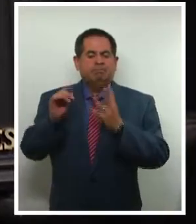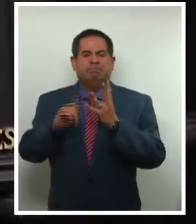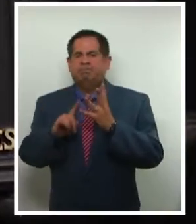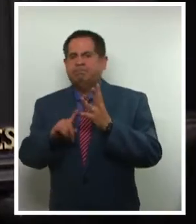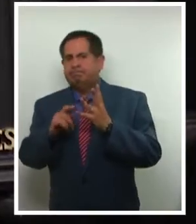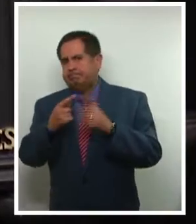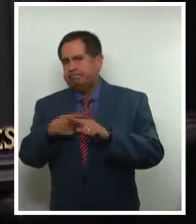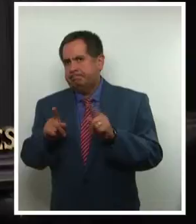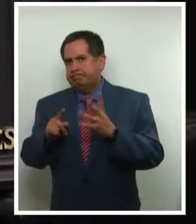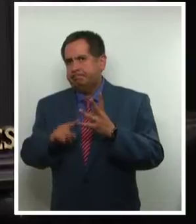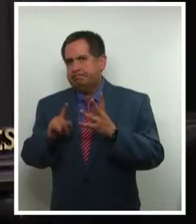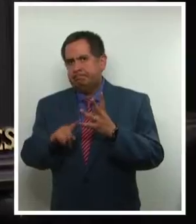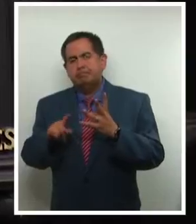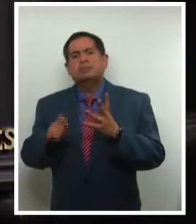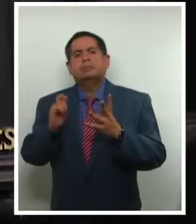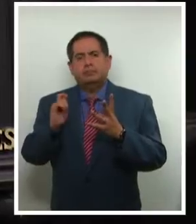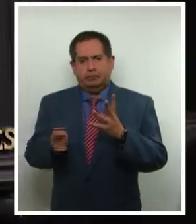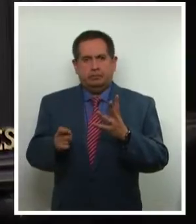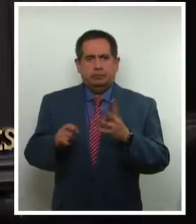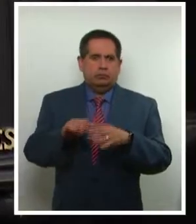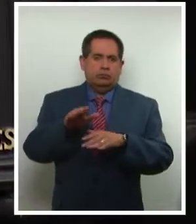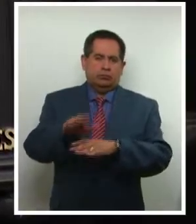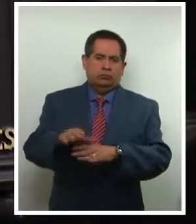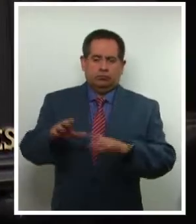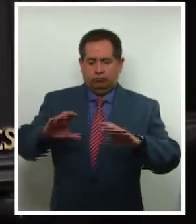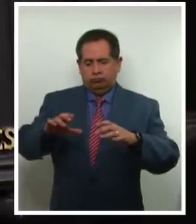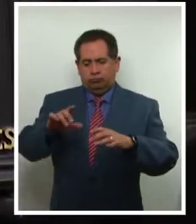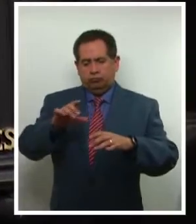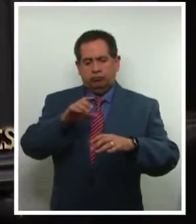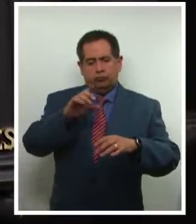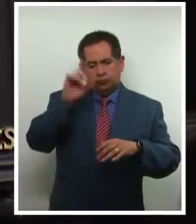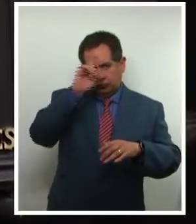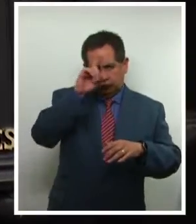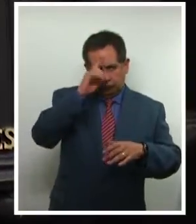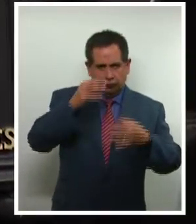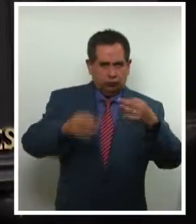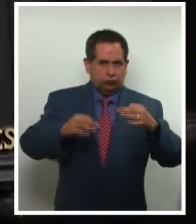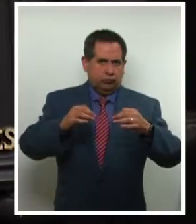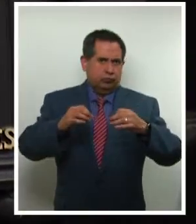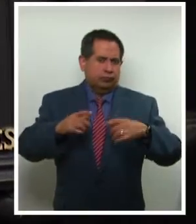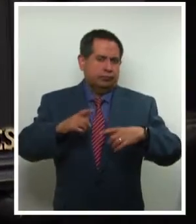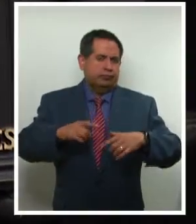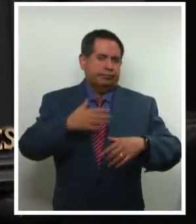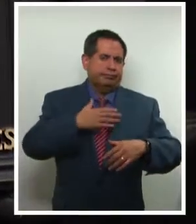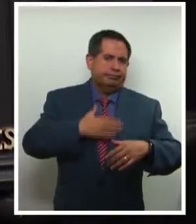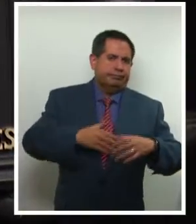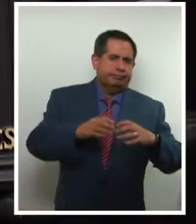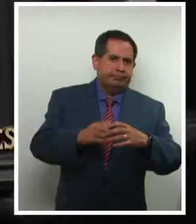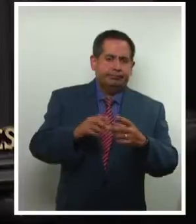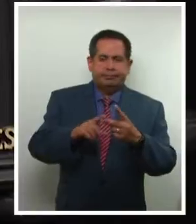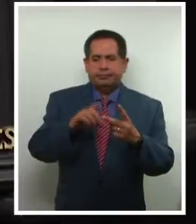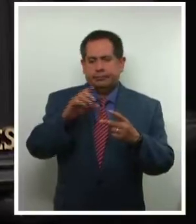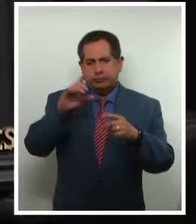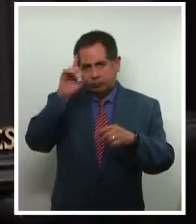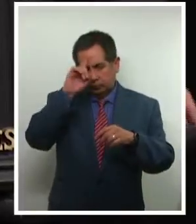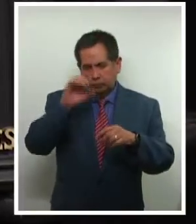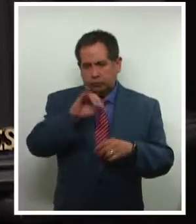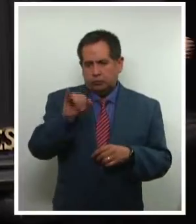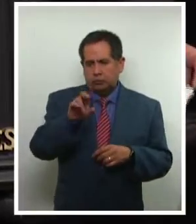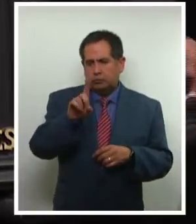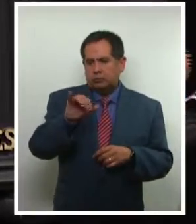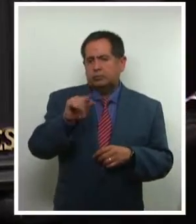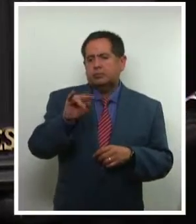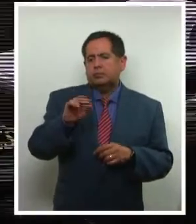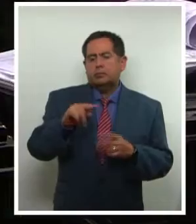las disposiciones relativas al Consejo Judicial Ciudadano y al Consejo de la Judicatura, las